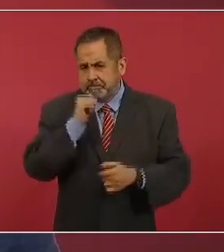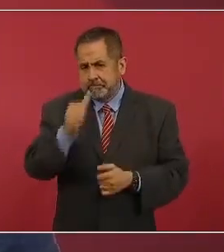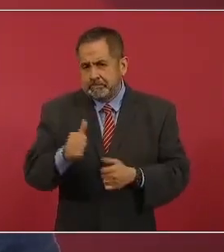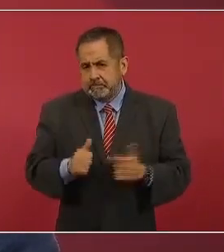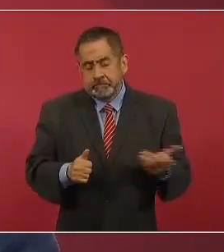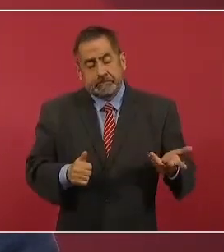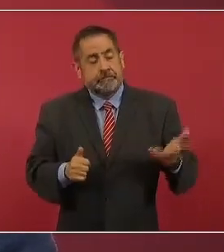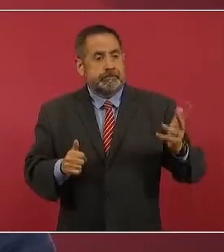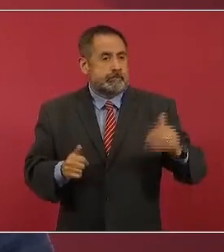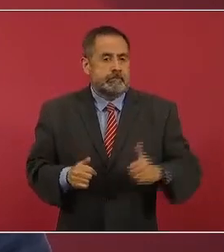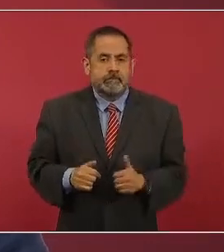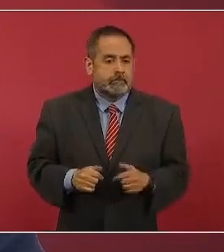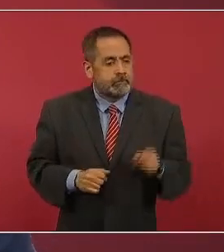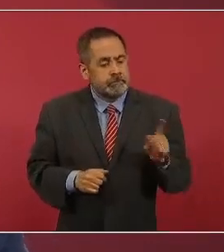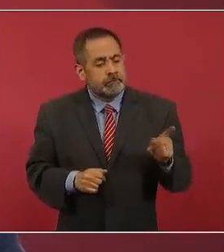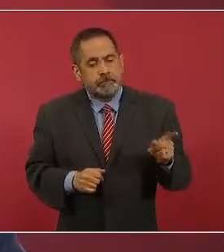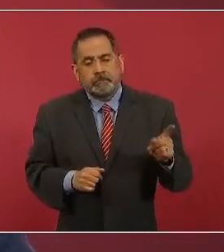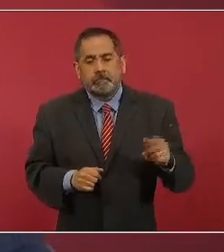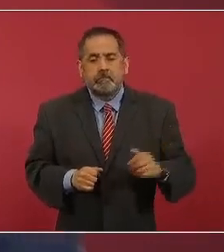Son